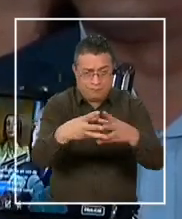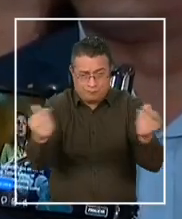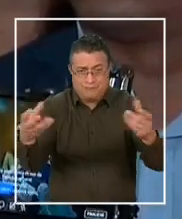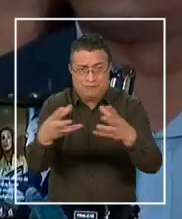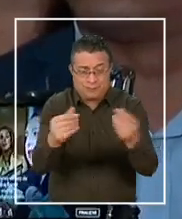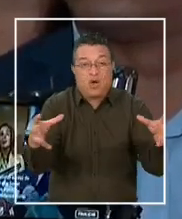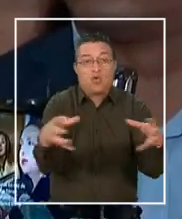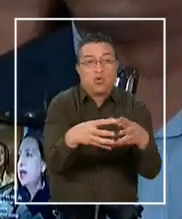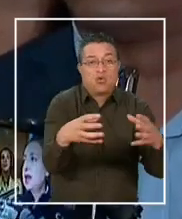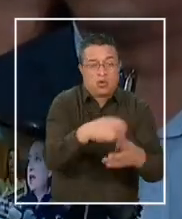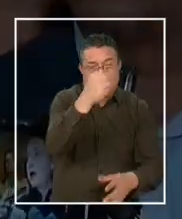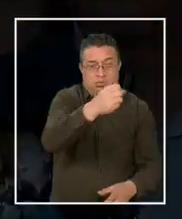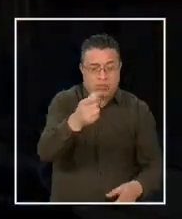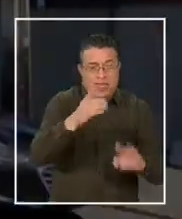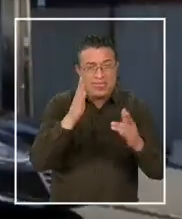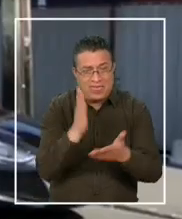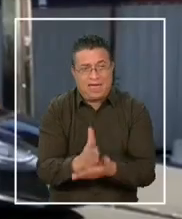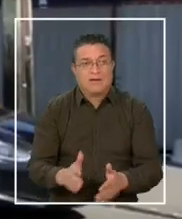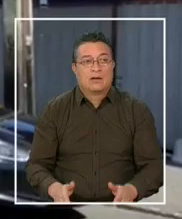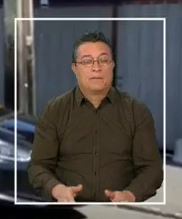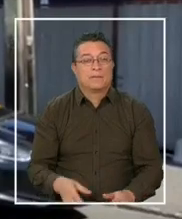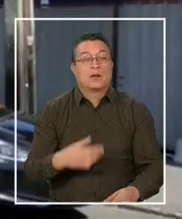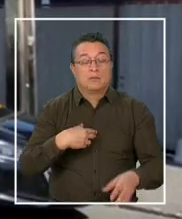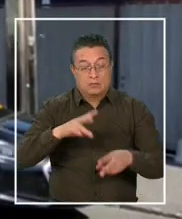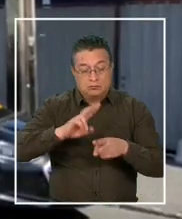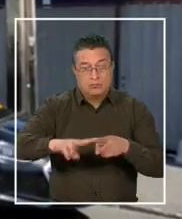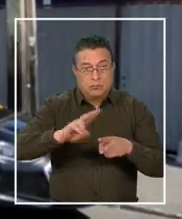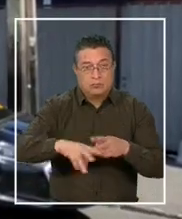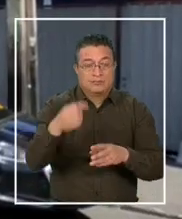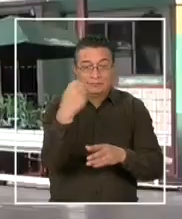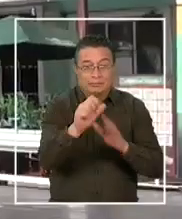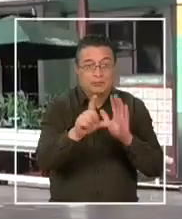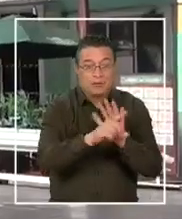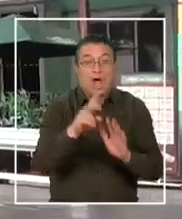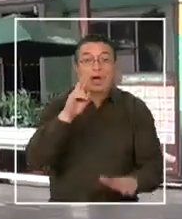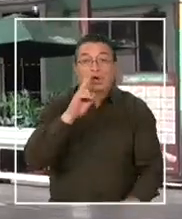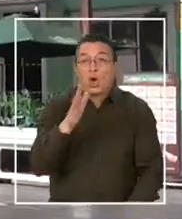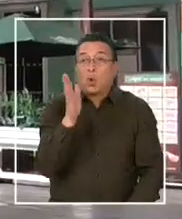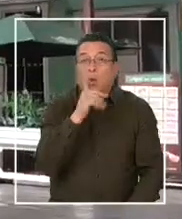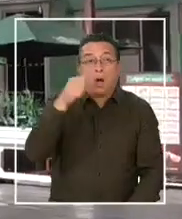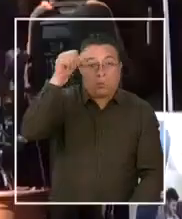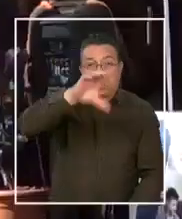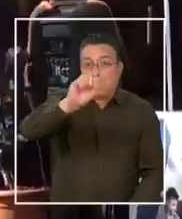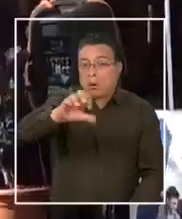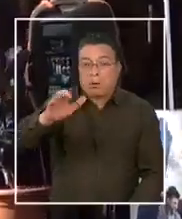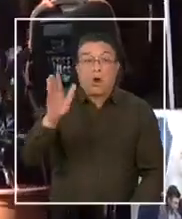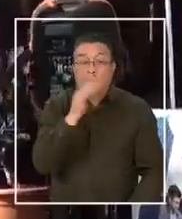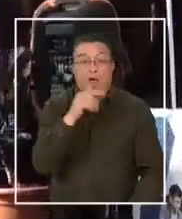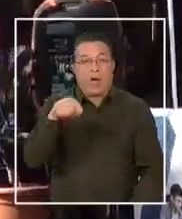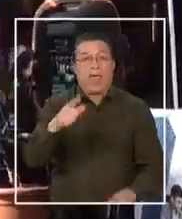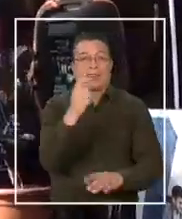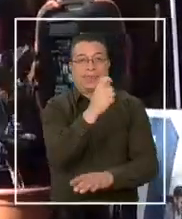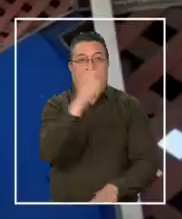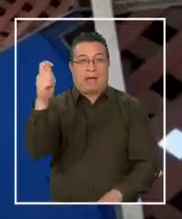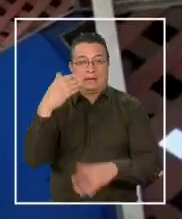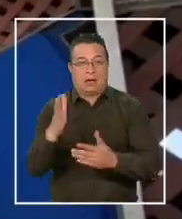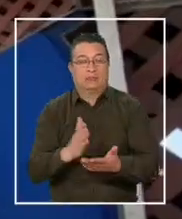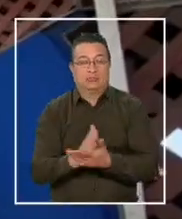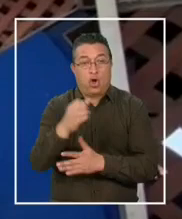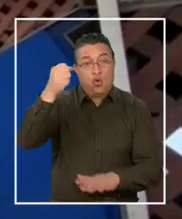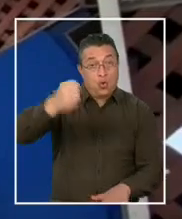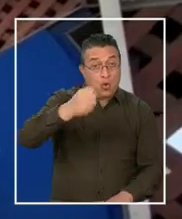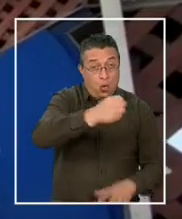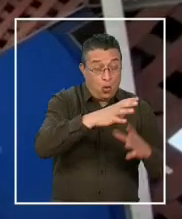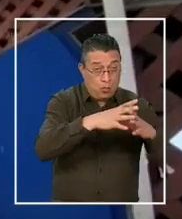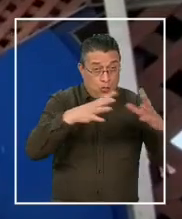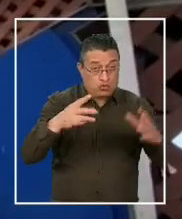estas organizaciones criminales. El foco en la resolución de delitos sin culpables ya se implementó en Tarapacá, donde a pesar de la alta tasa de homicidios,